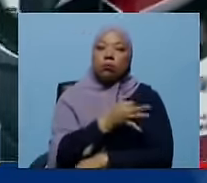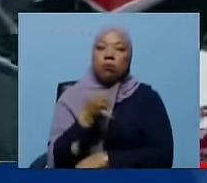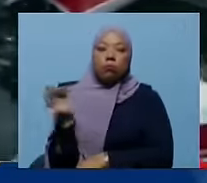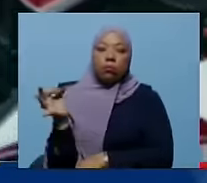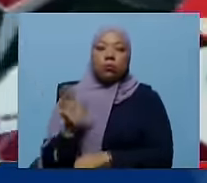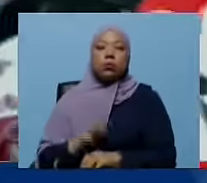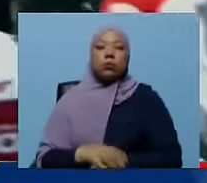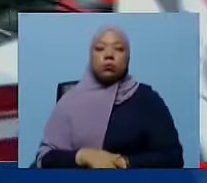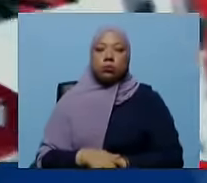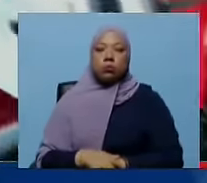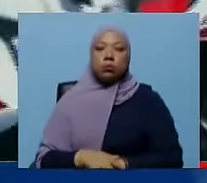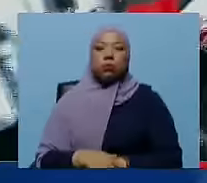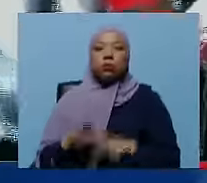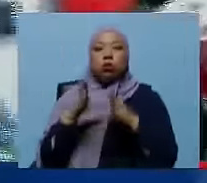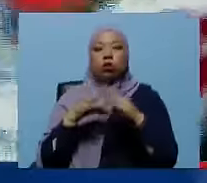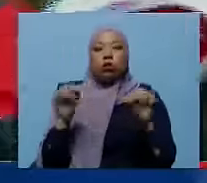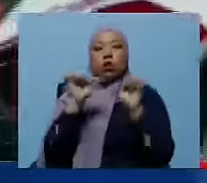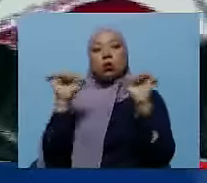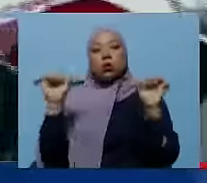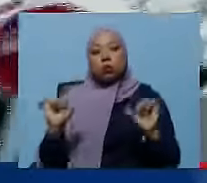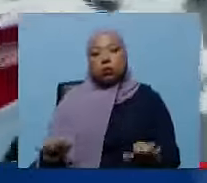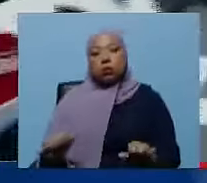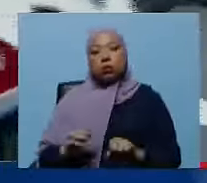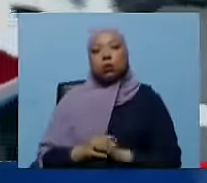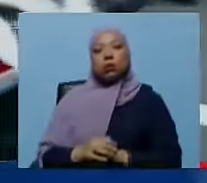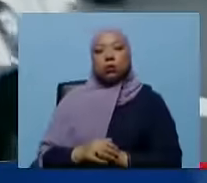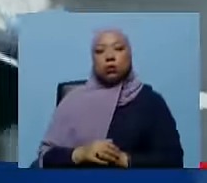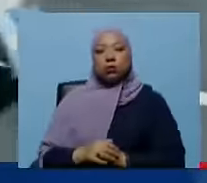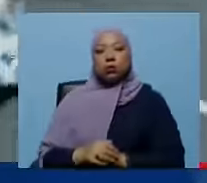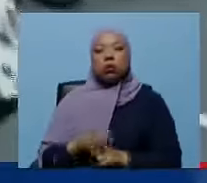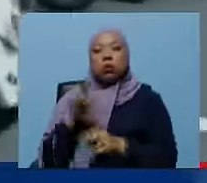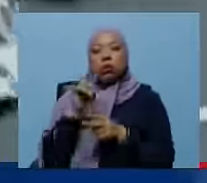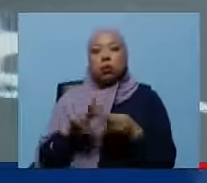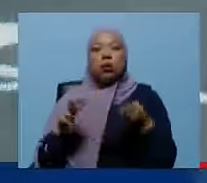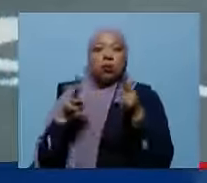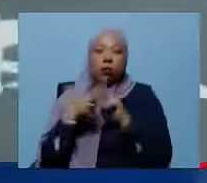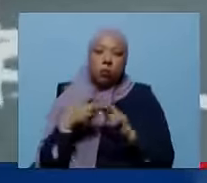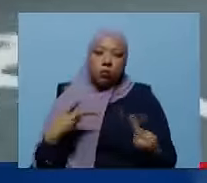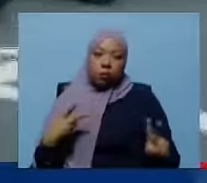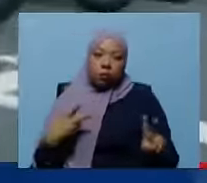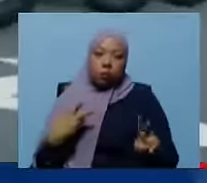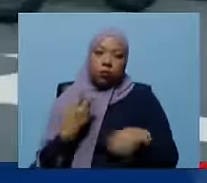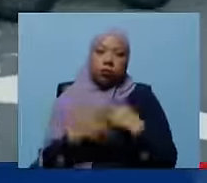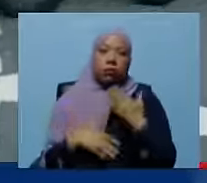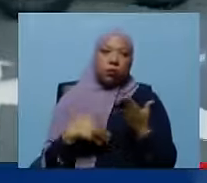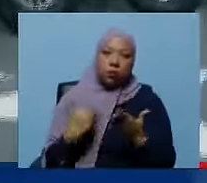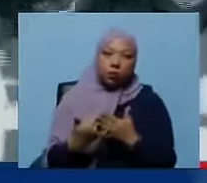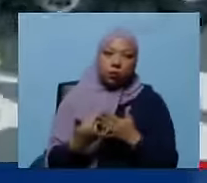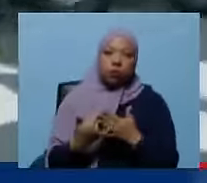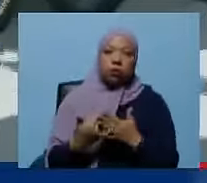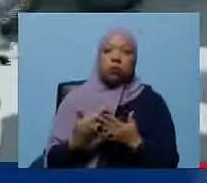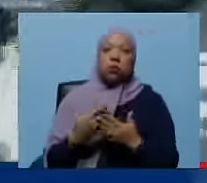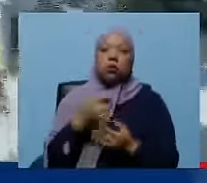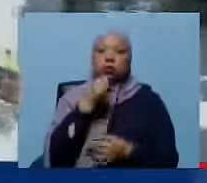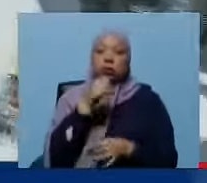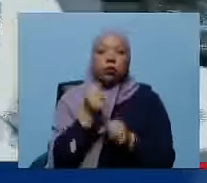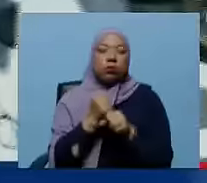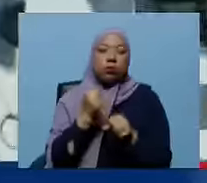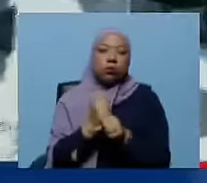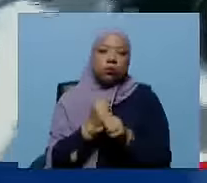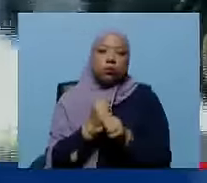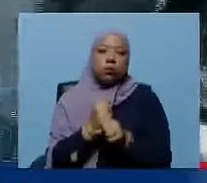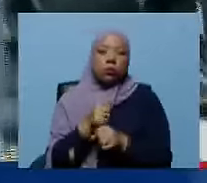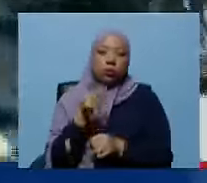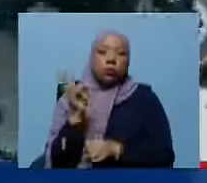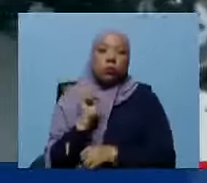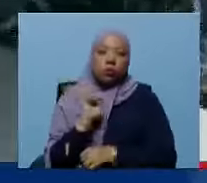perfeccionando todo el sistema de paz, paz, paz para